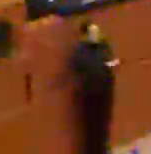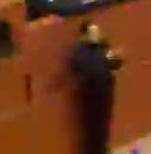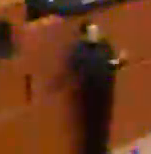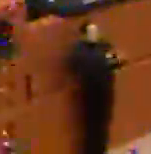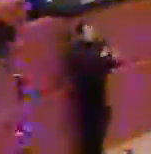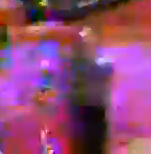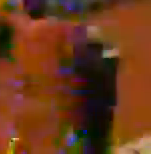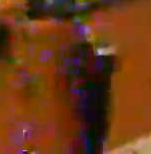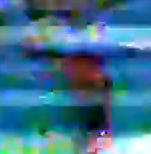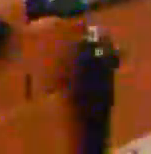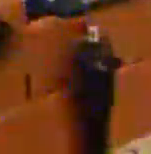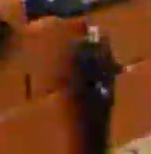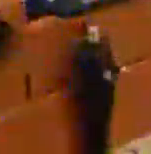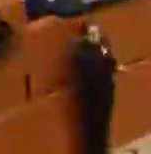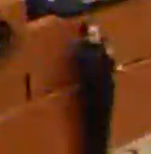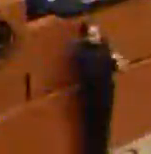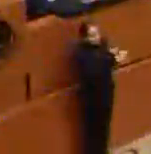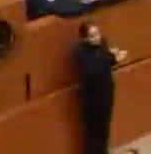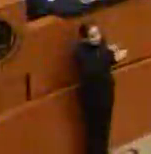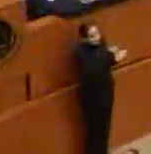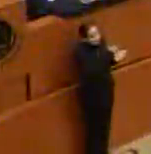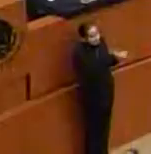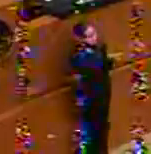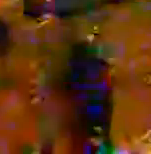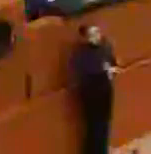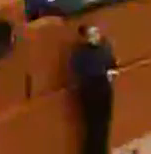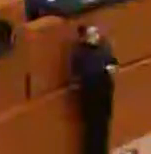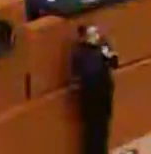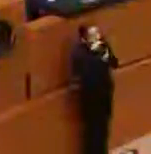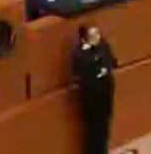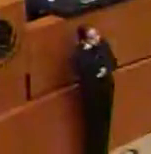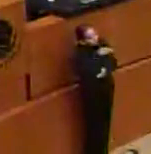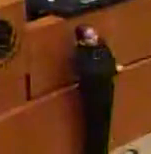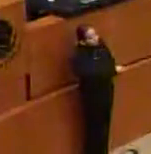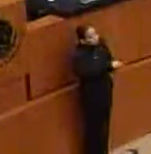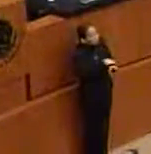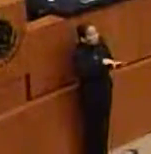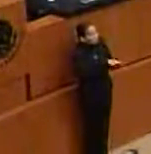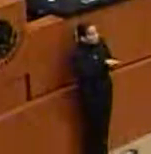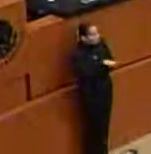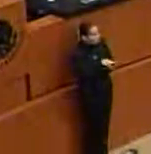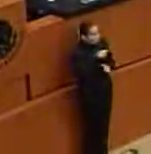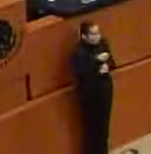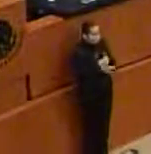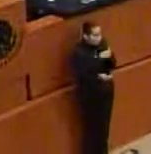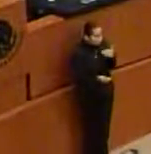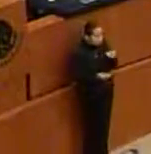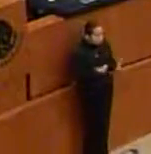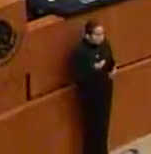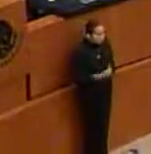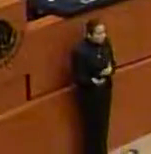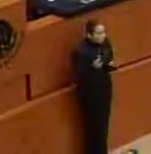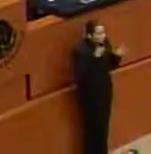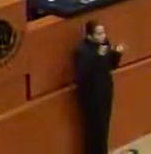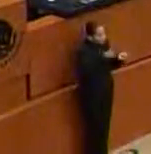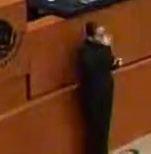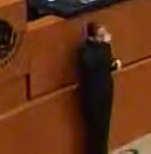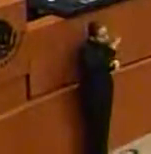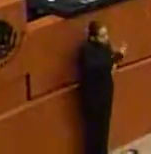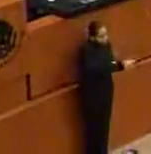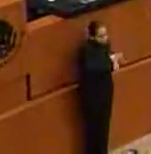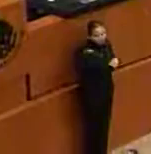dar algunos antecedentes que nos permitan pues ver hasta dónde, entre el